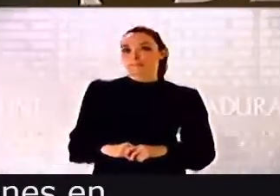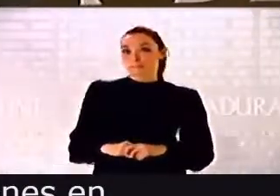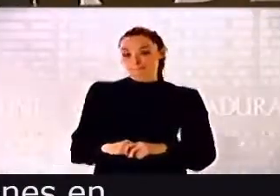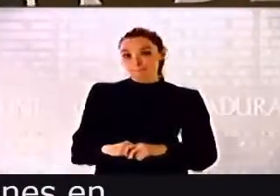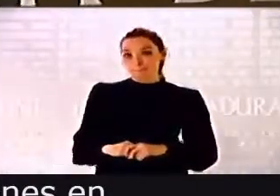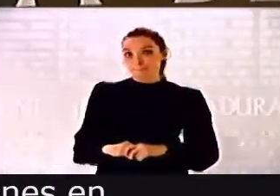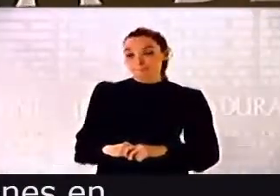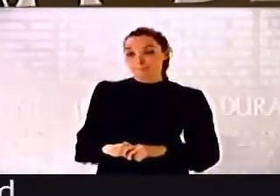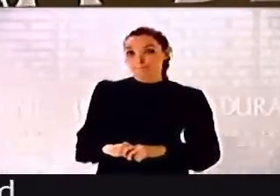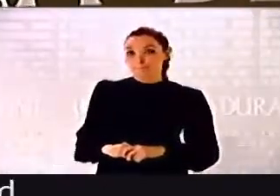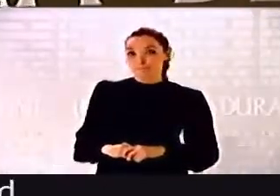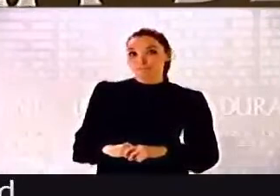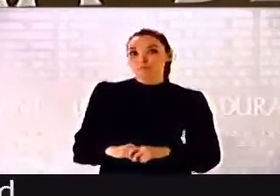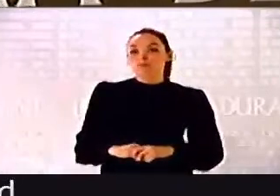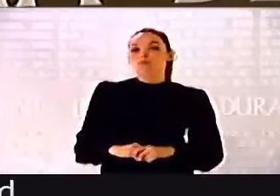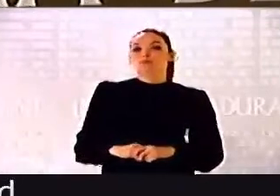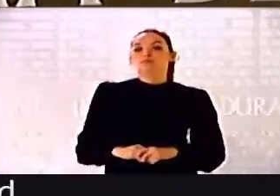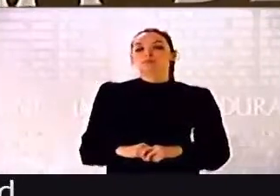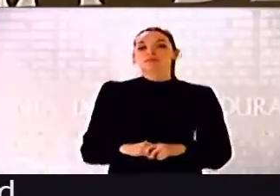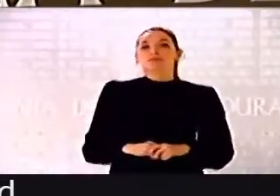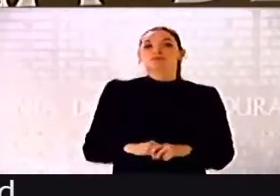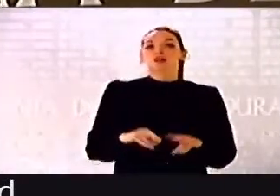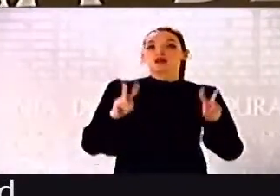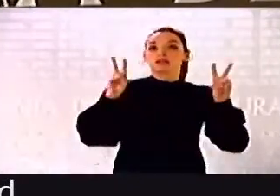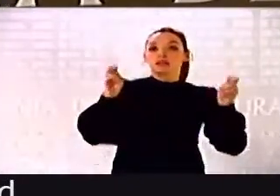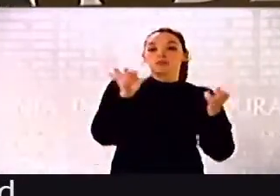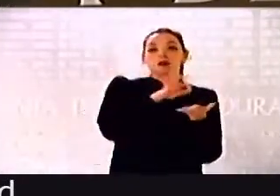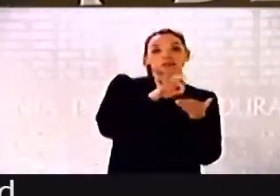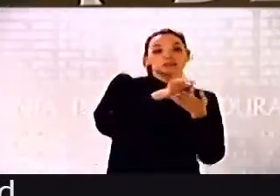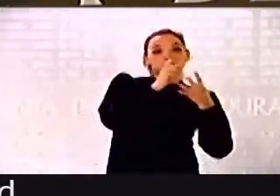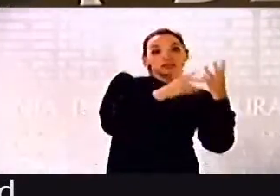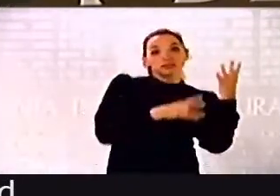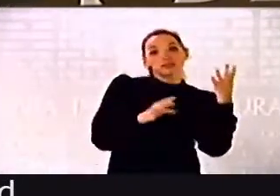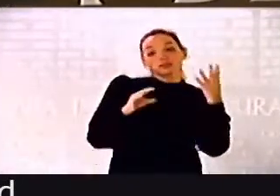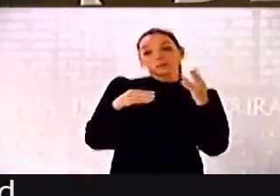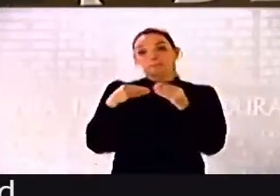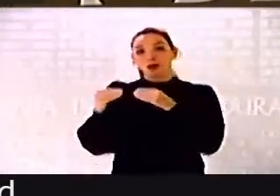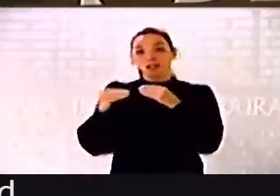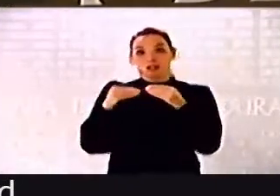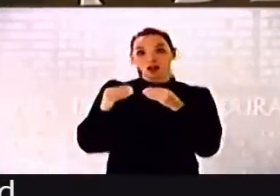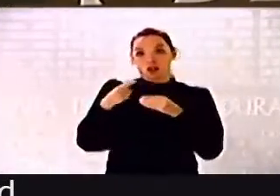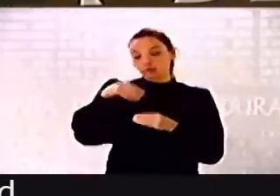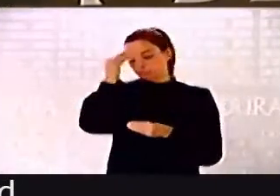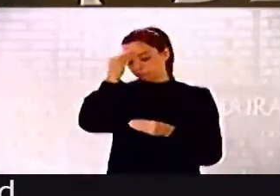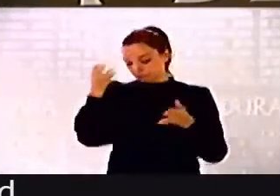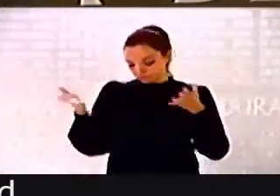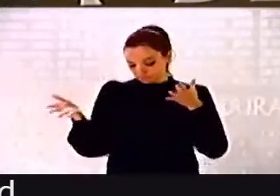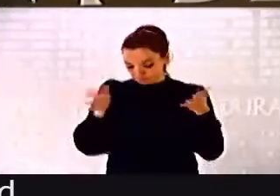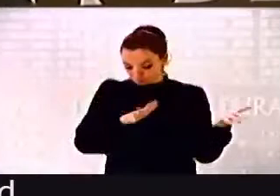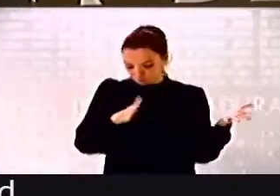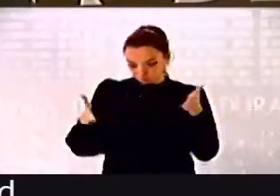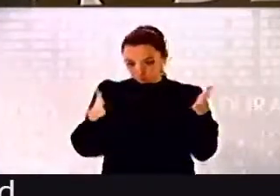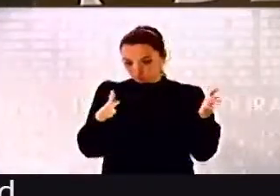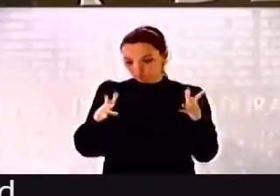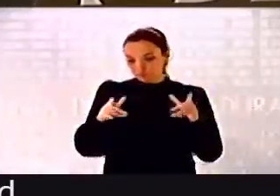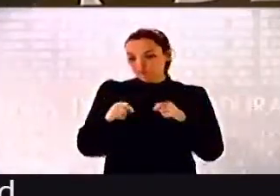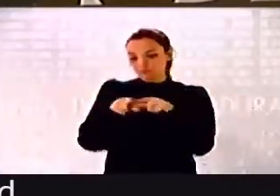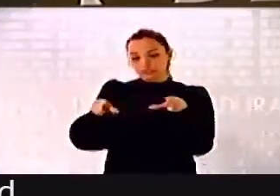En el capítulo de material y servicios tenemos una previsión dentro del ámbito